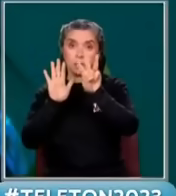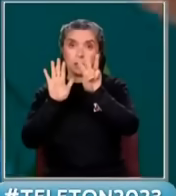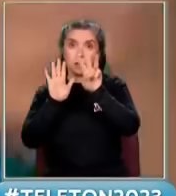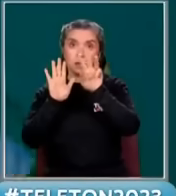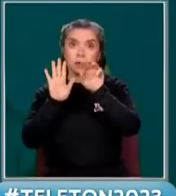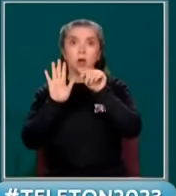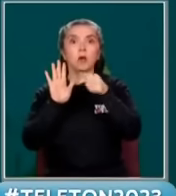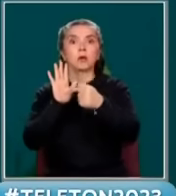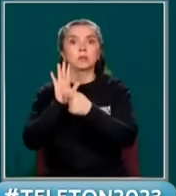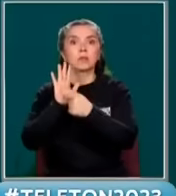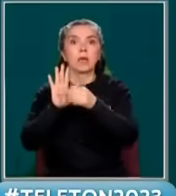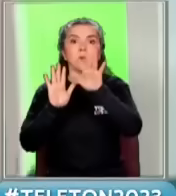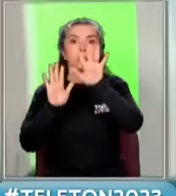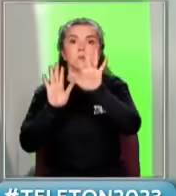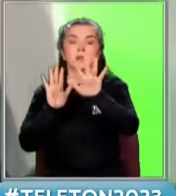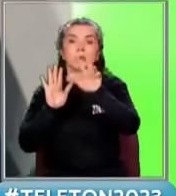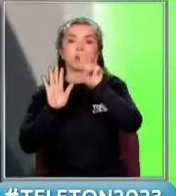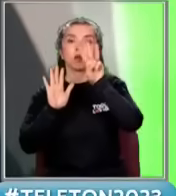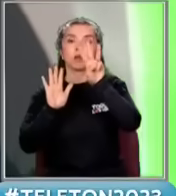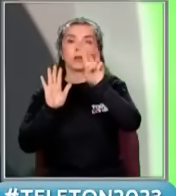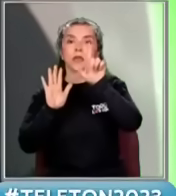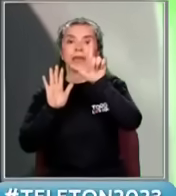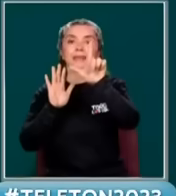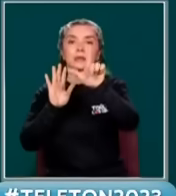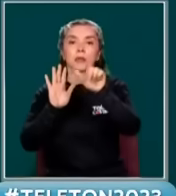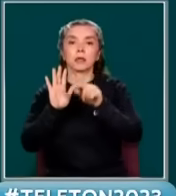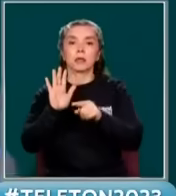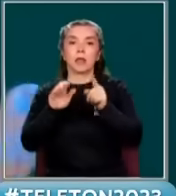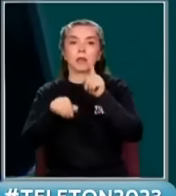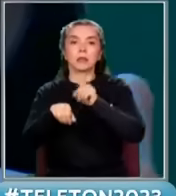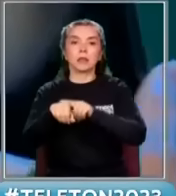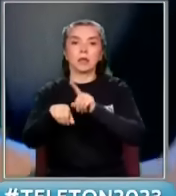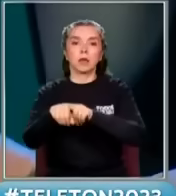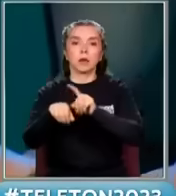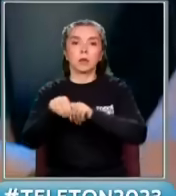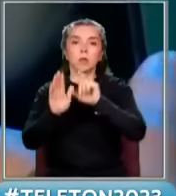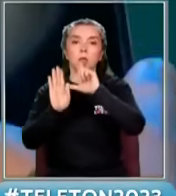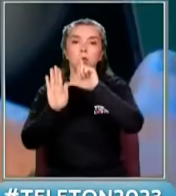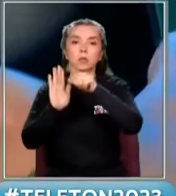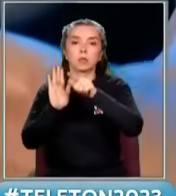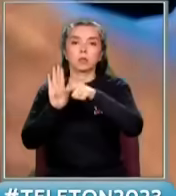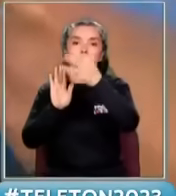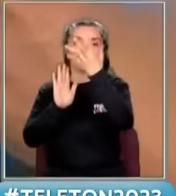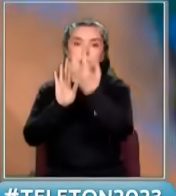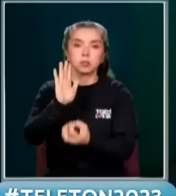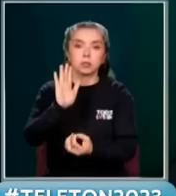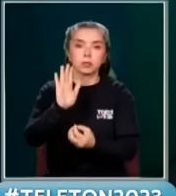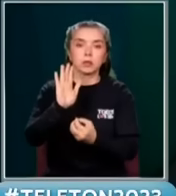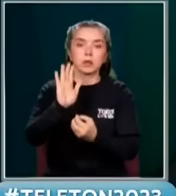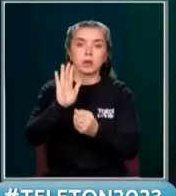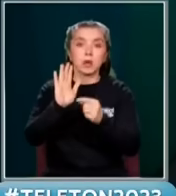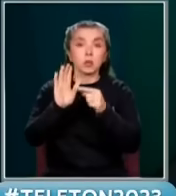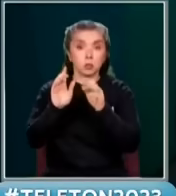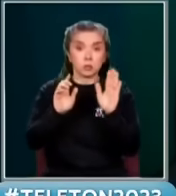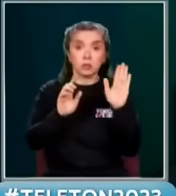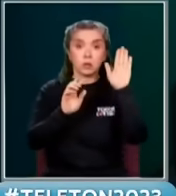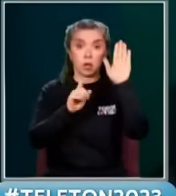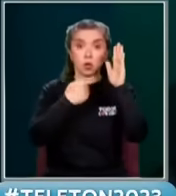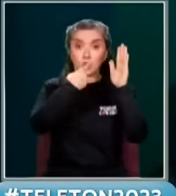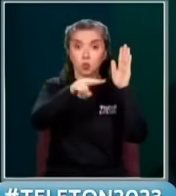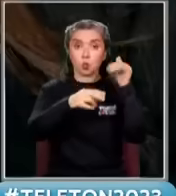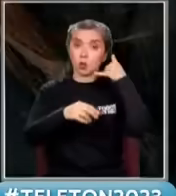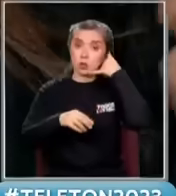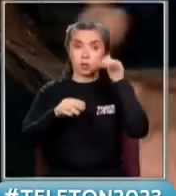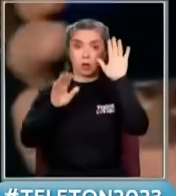Son las 5:37 minutos. Hemos bajado 4 minutos en el tiempo. Nati, quiero que veas en tu celular también. Son las 5:38. Y quiero